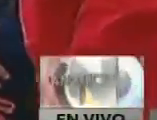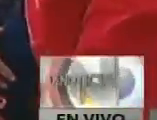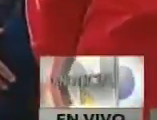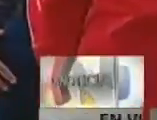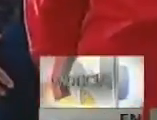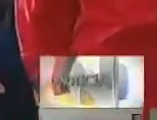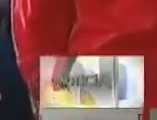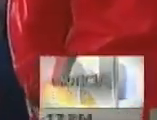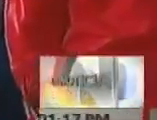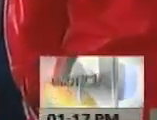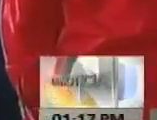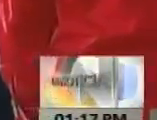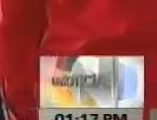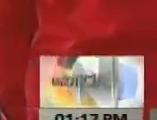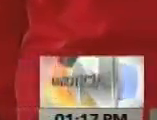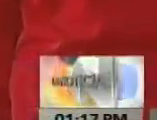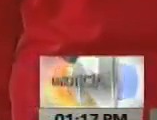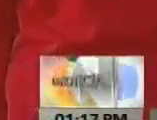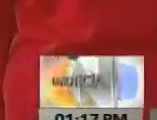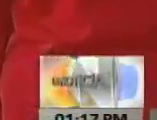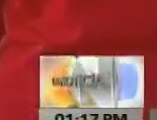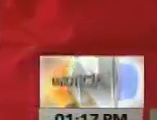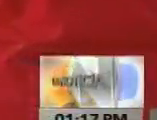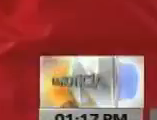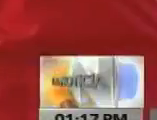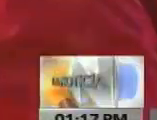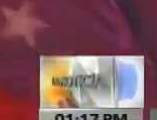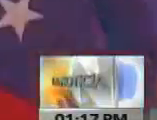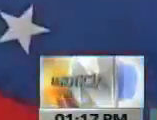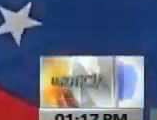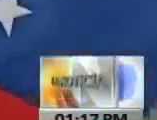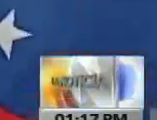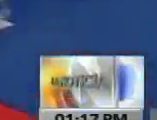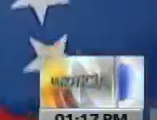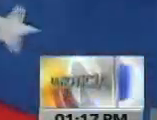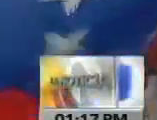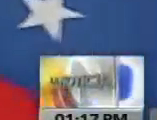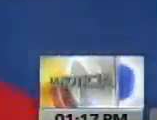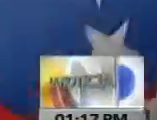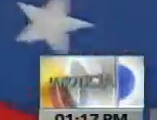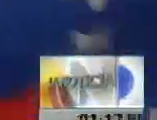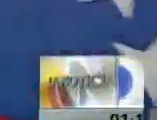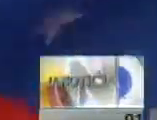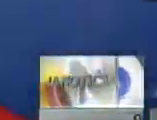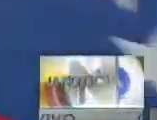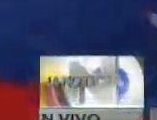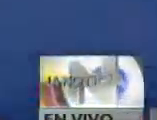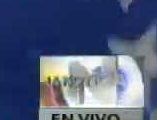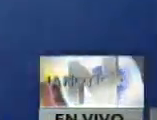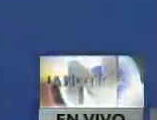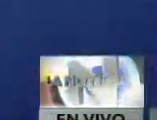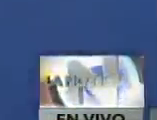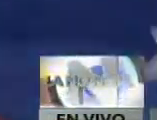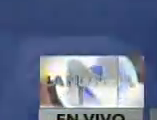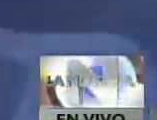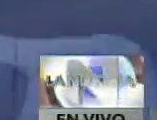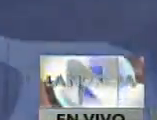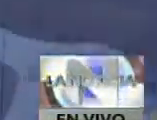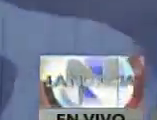bandera de la paz, la bandera de la libertad que nos obsequió